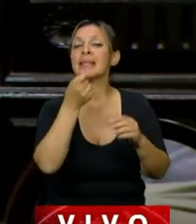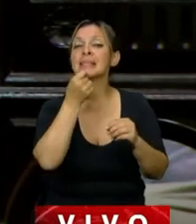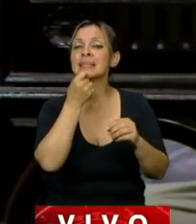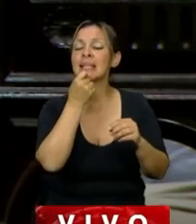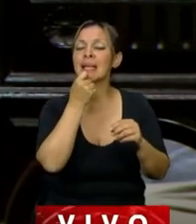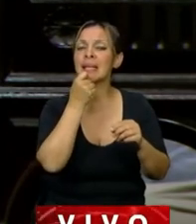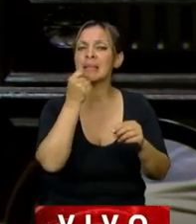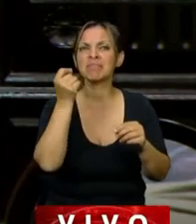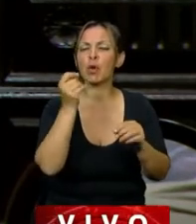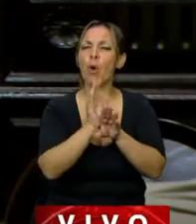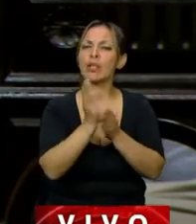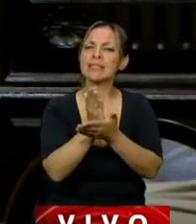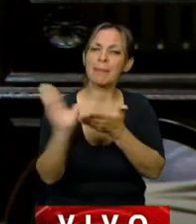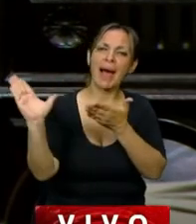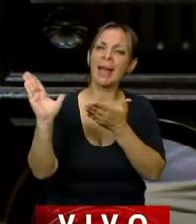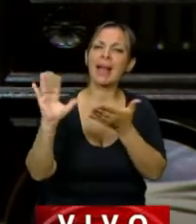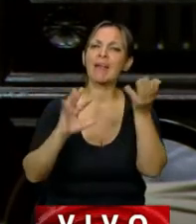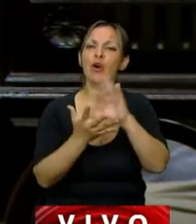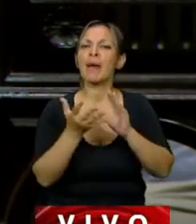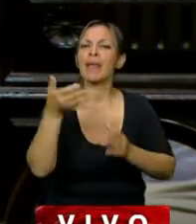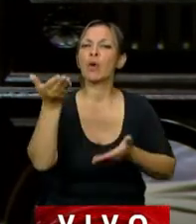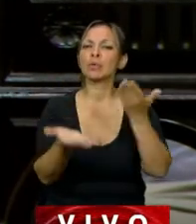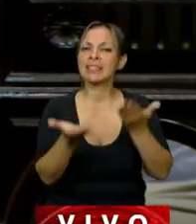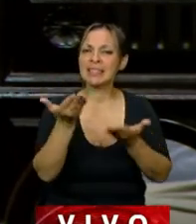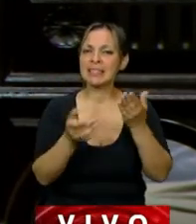sentido de justicia imperante en una sociedad,